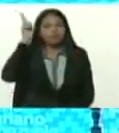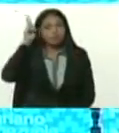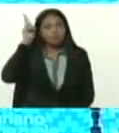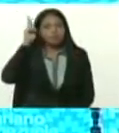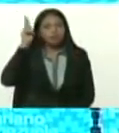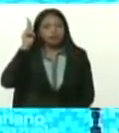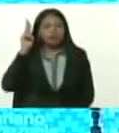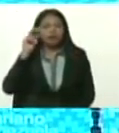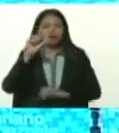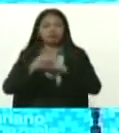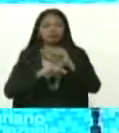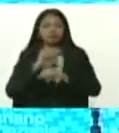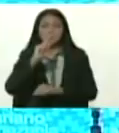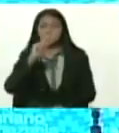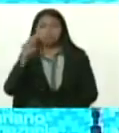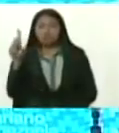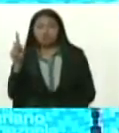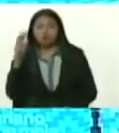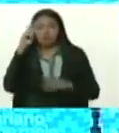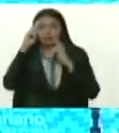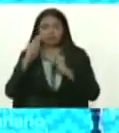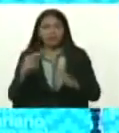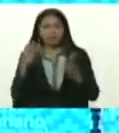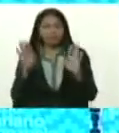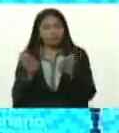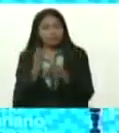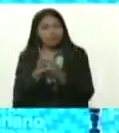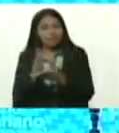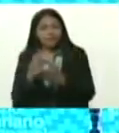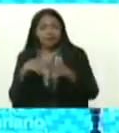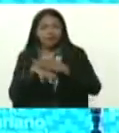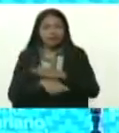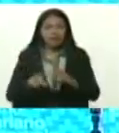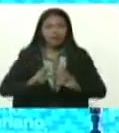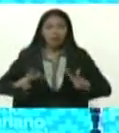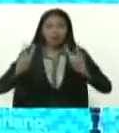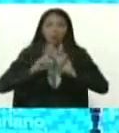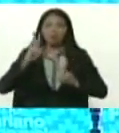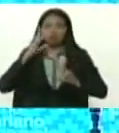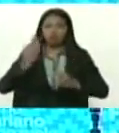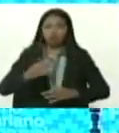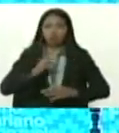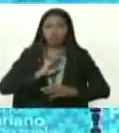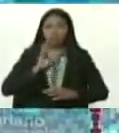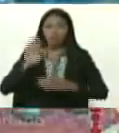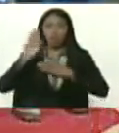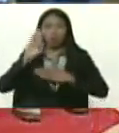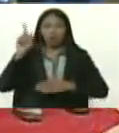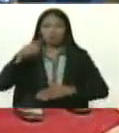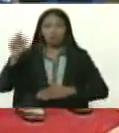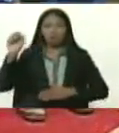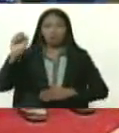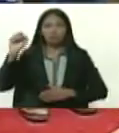al siglo XXI respetando sus raíces y sus valores originarios. ¿Lo juran ustedes?